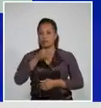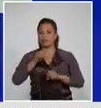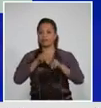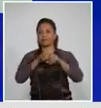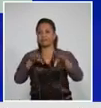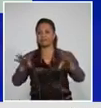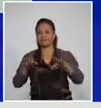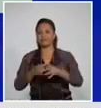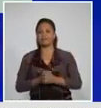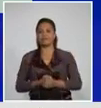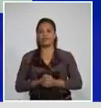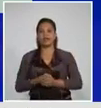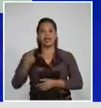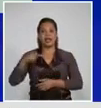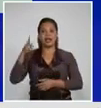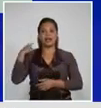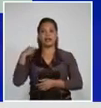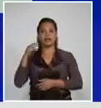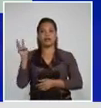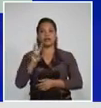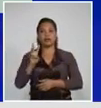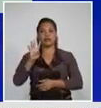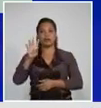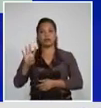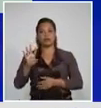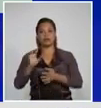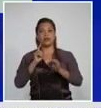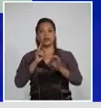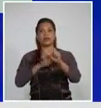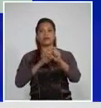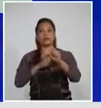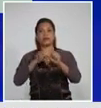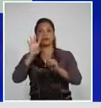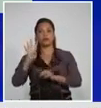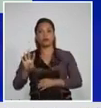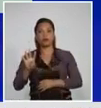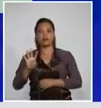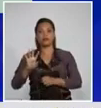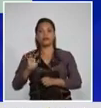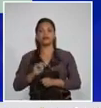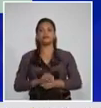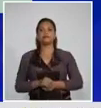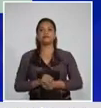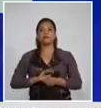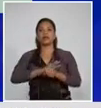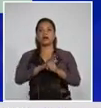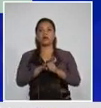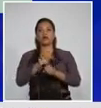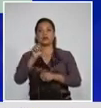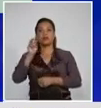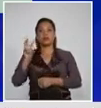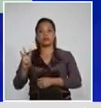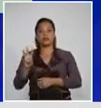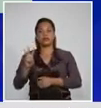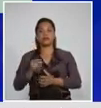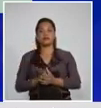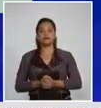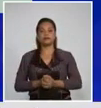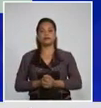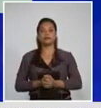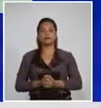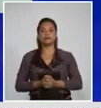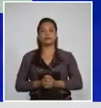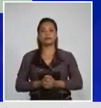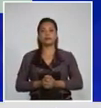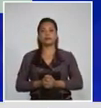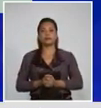Ayer Guines y Quibicán con 4 cada uno, San José de las Lajas un caso autóctono ayer,